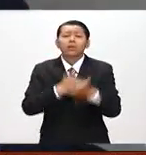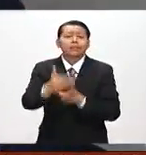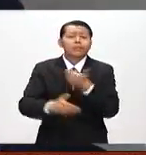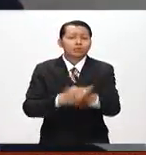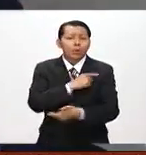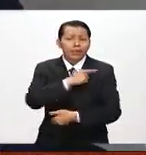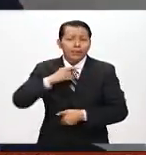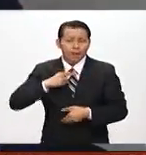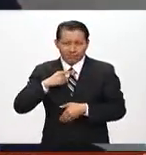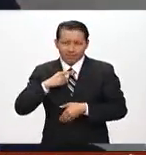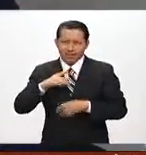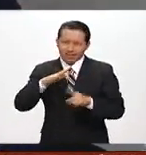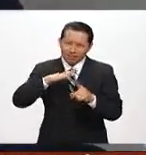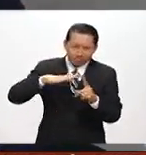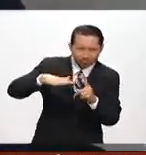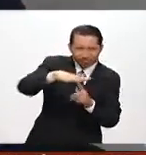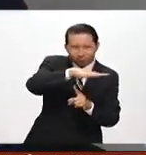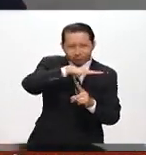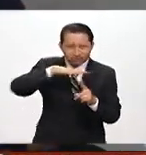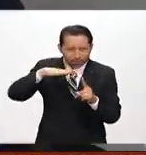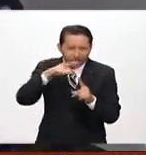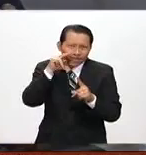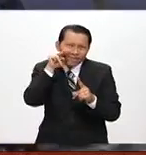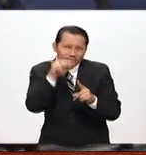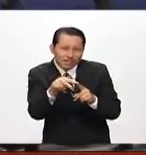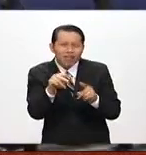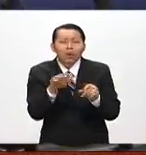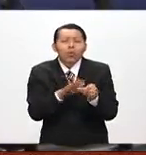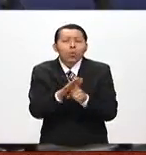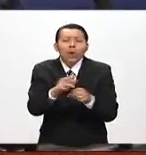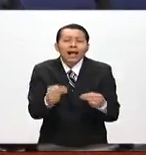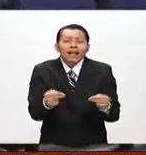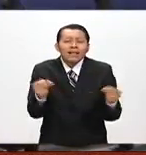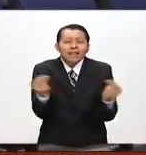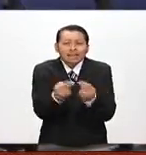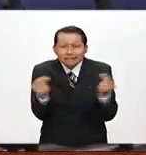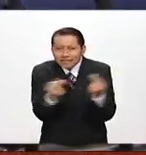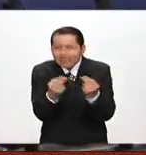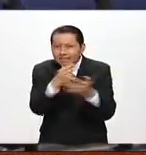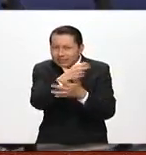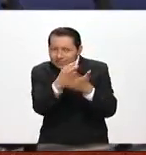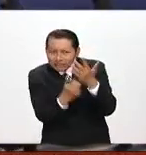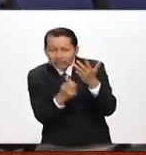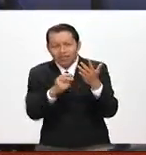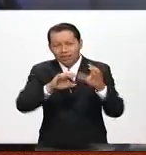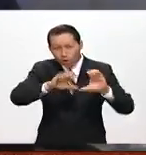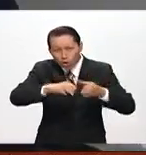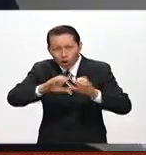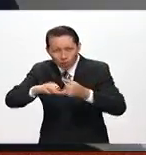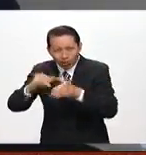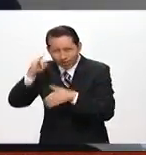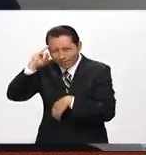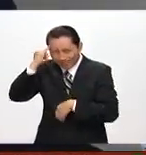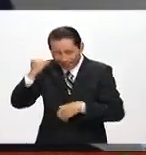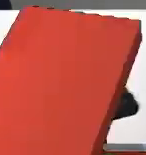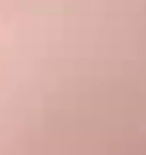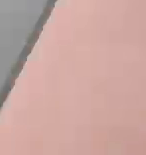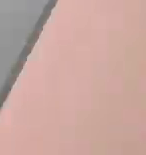tomar en cuenta el contexto y necesidades específicas de cada comunidad